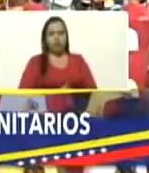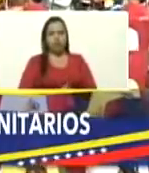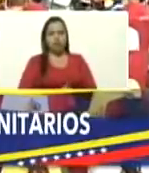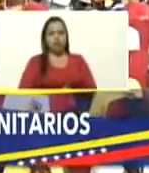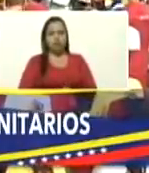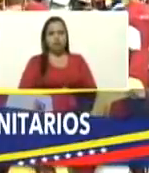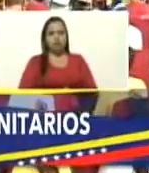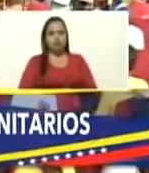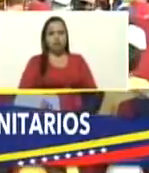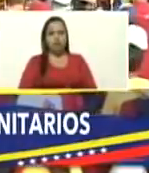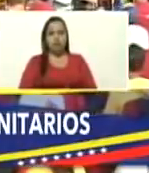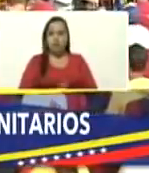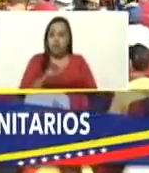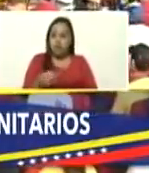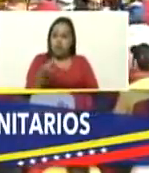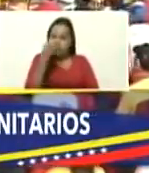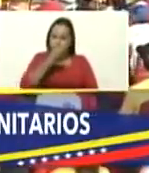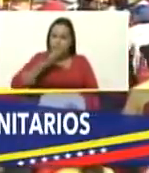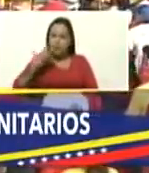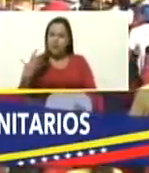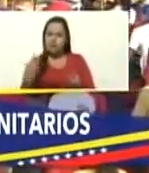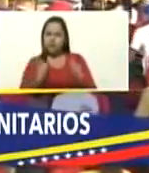Además, esa es la belleza de la vida, ¿vale?